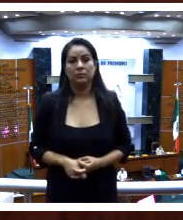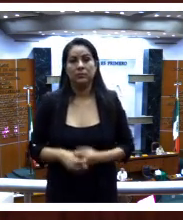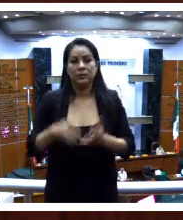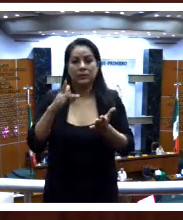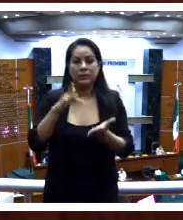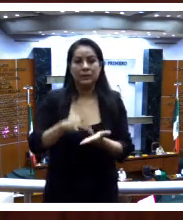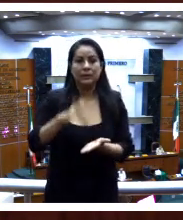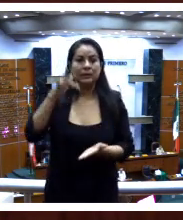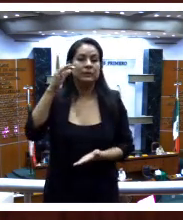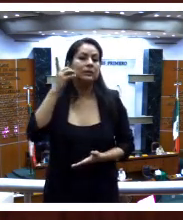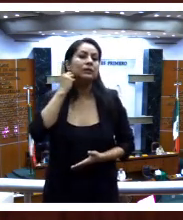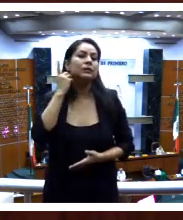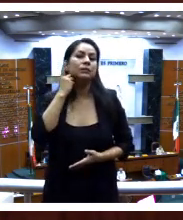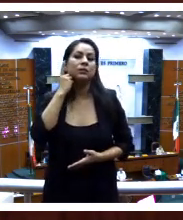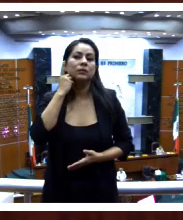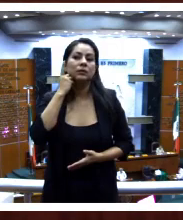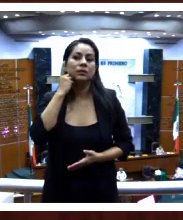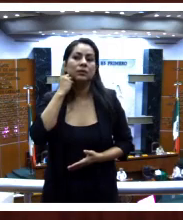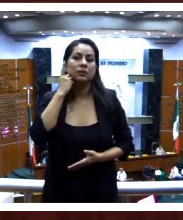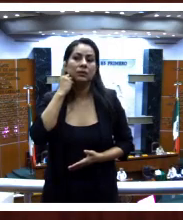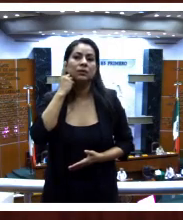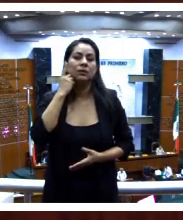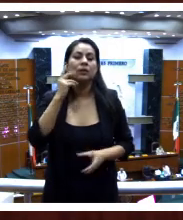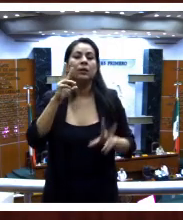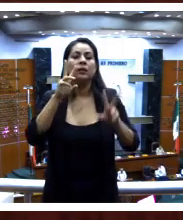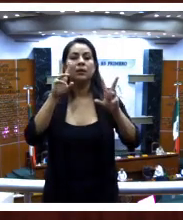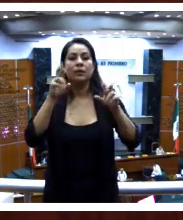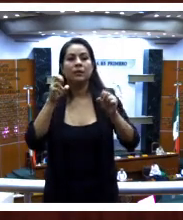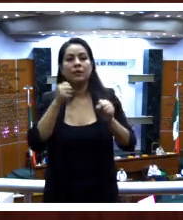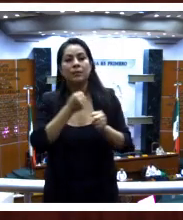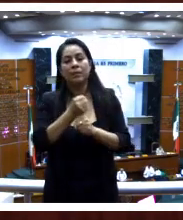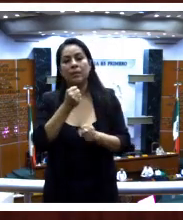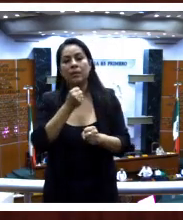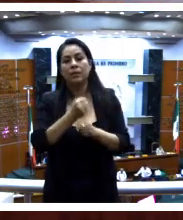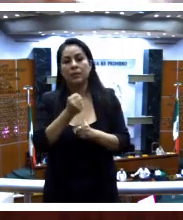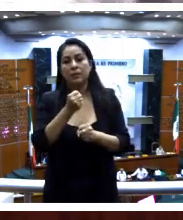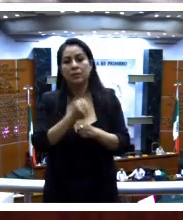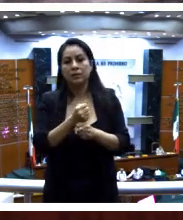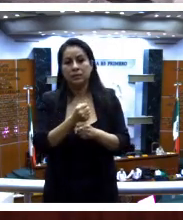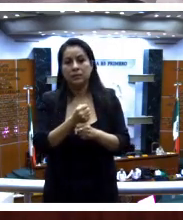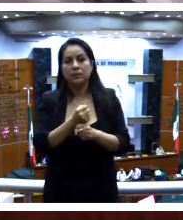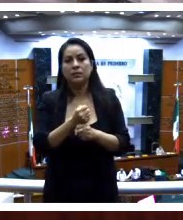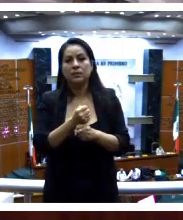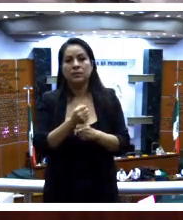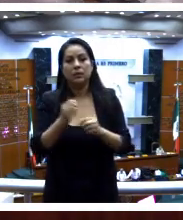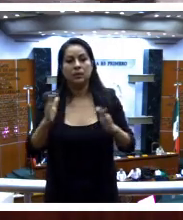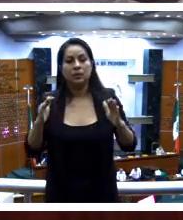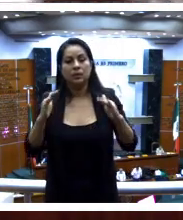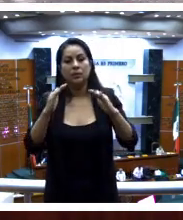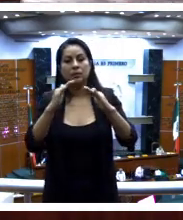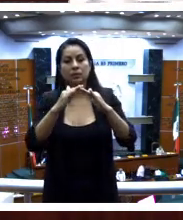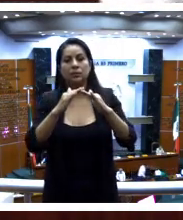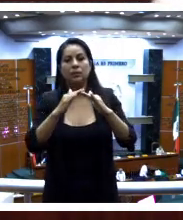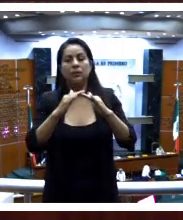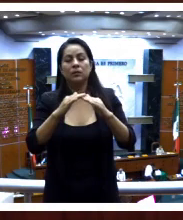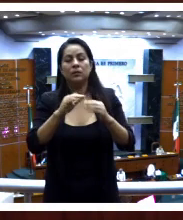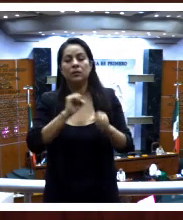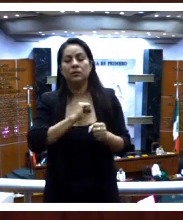Gracias, diputada. Bueno, en el tema de la violencia en la montaña,